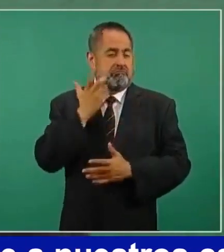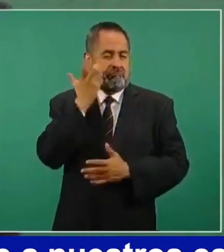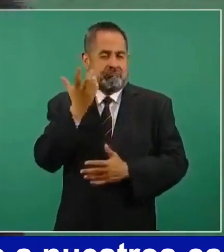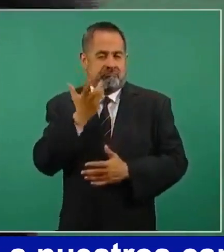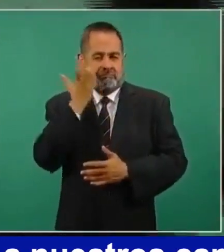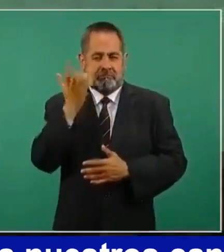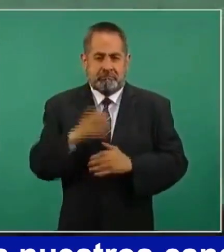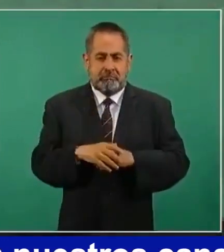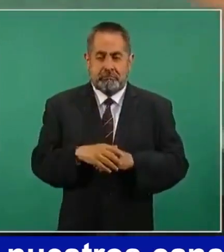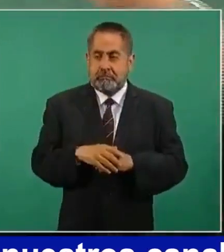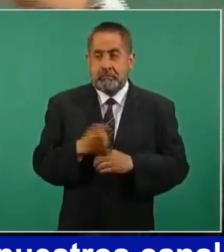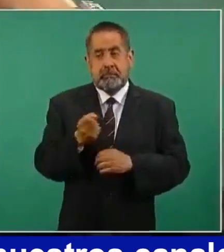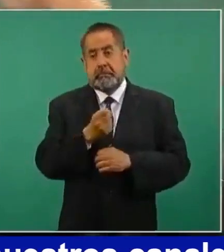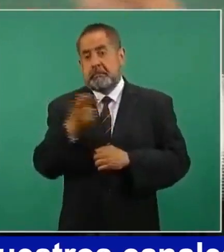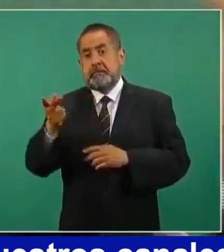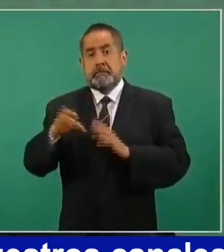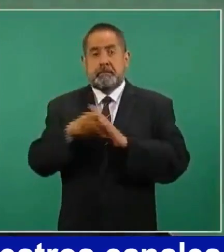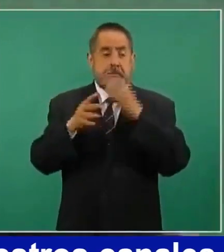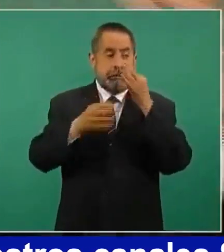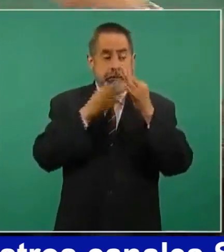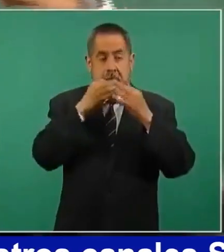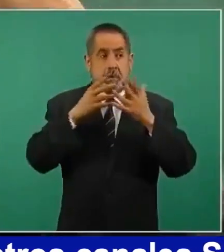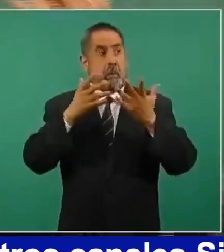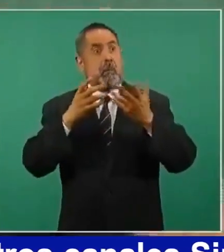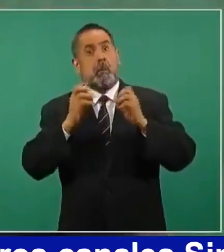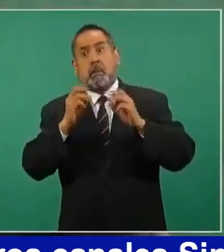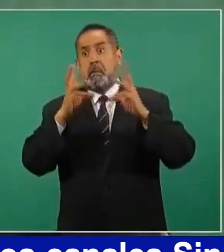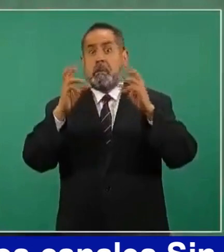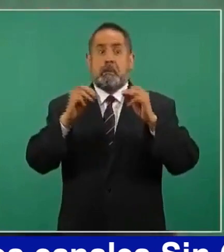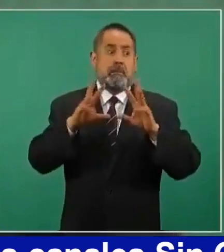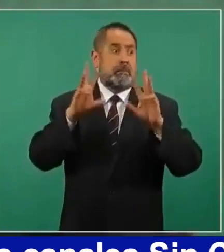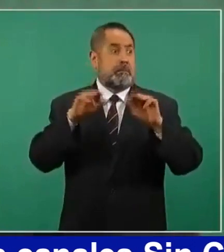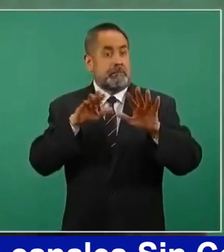y todos los medios, ¿no? Oh,